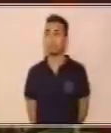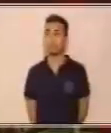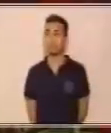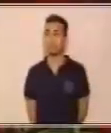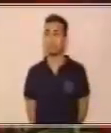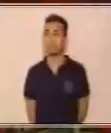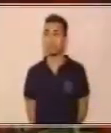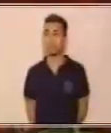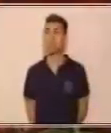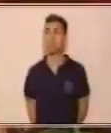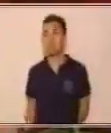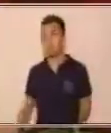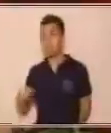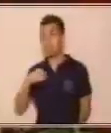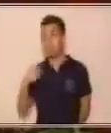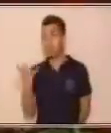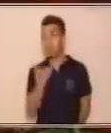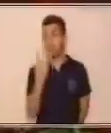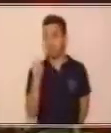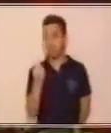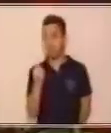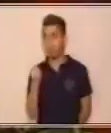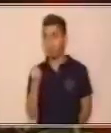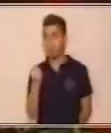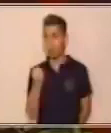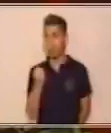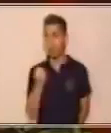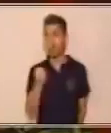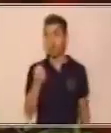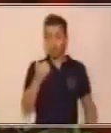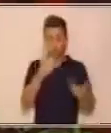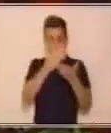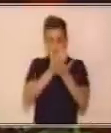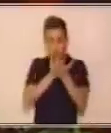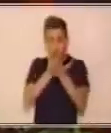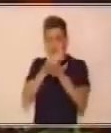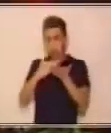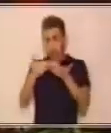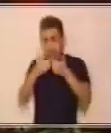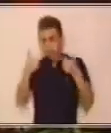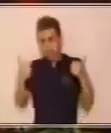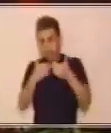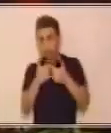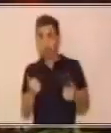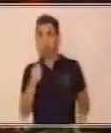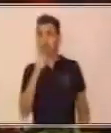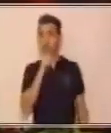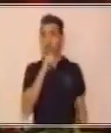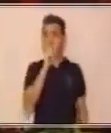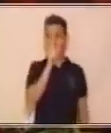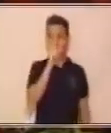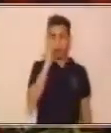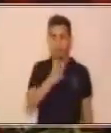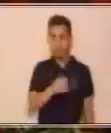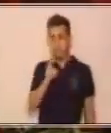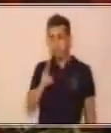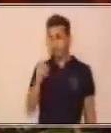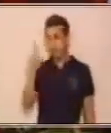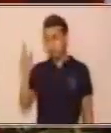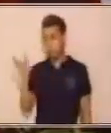Teníamos un entero que dividimos en 2 medios. Tenemos 2 medios, tenemos un